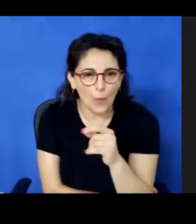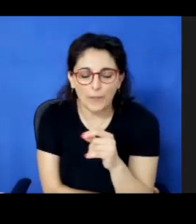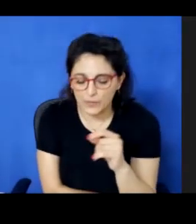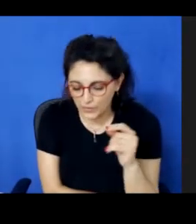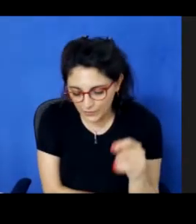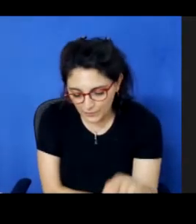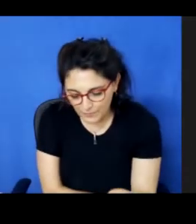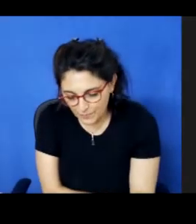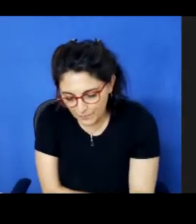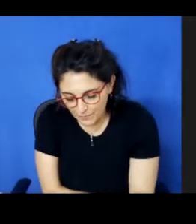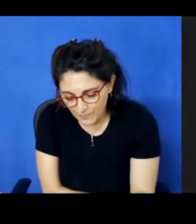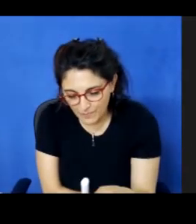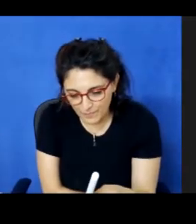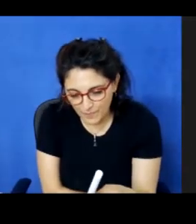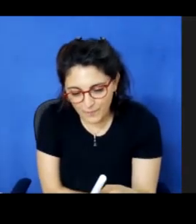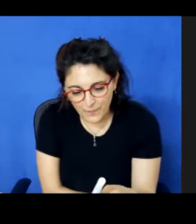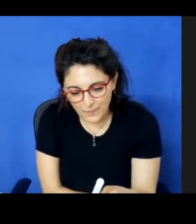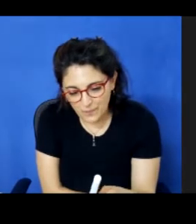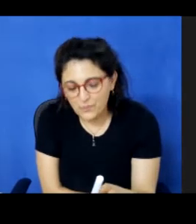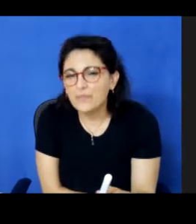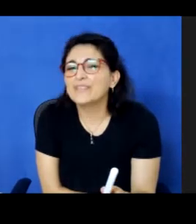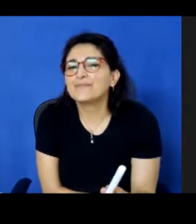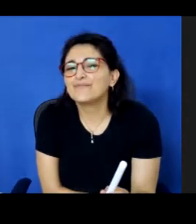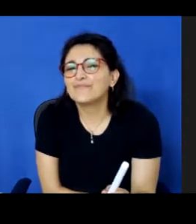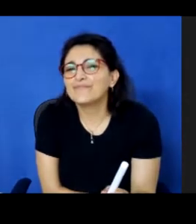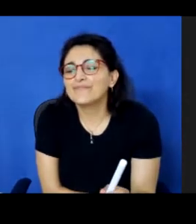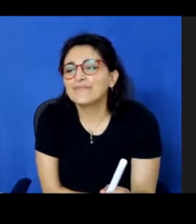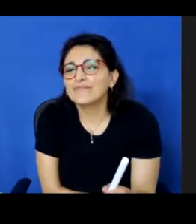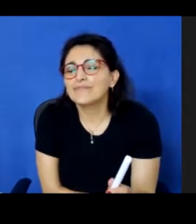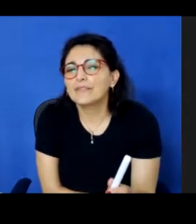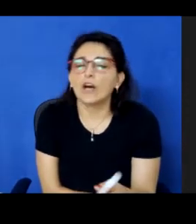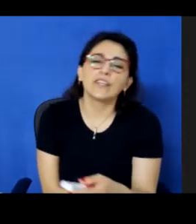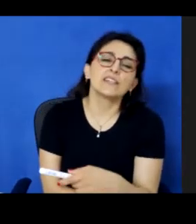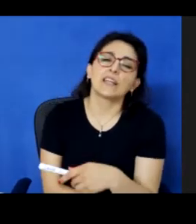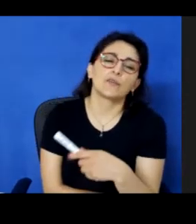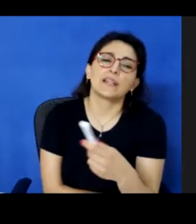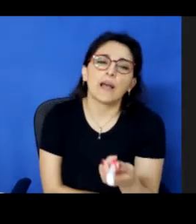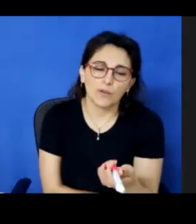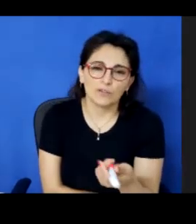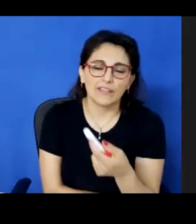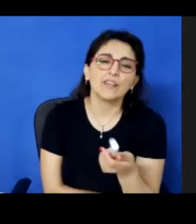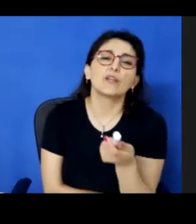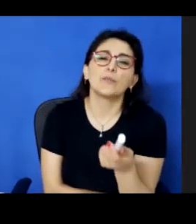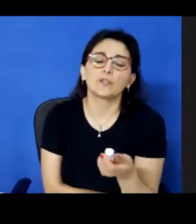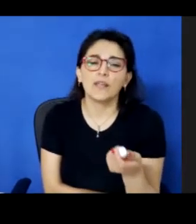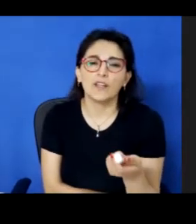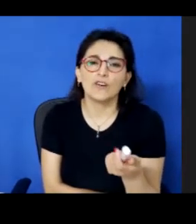nos copamos? Bueno, ¿qué te parece correr tus primeros 10 kilómetros? No, 10 ya te fuiste al diablo. Te